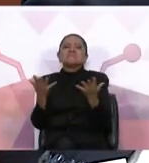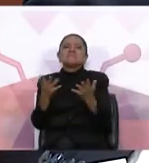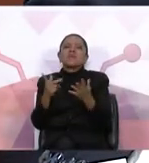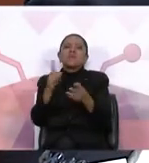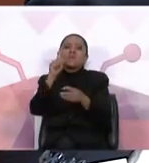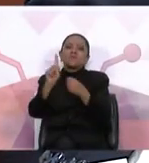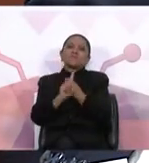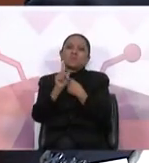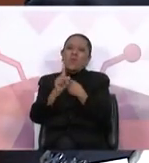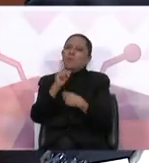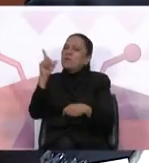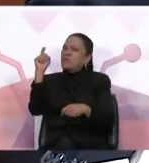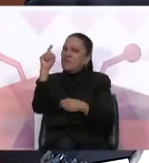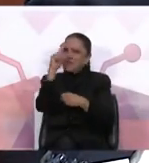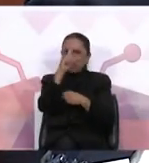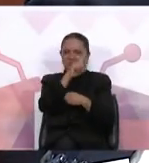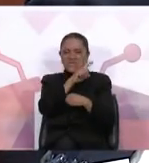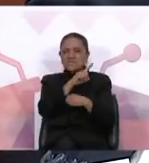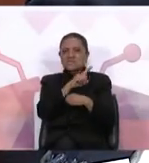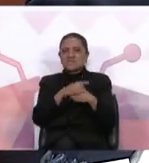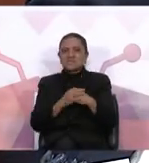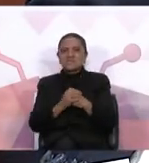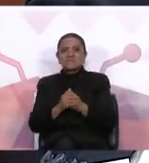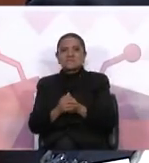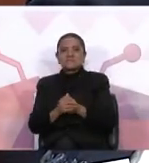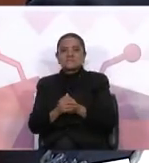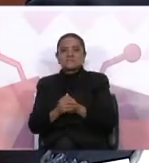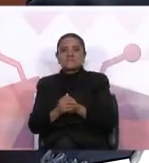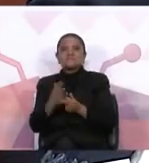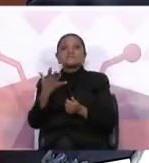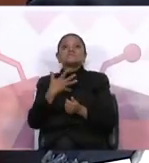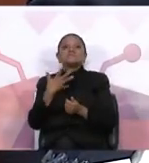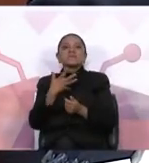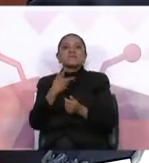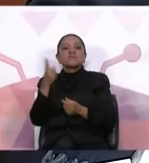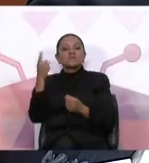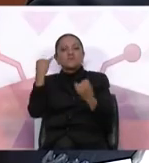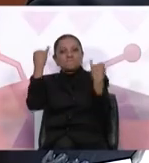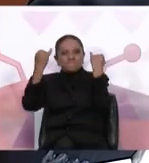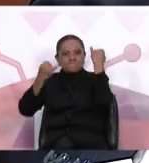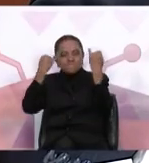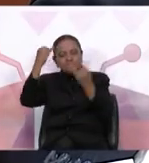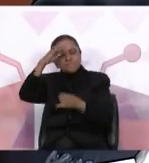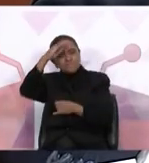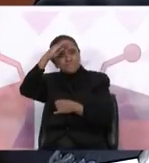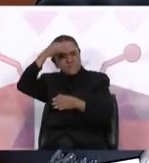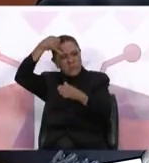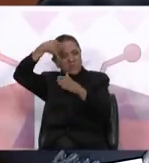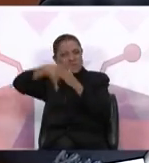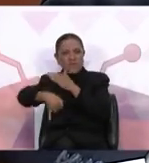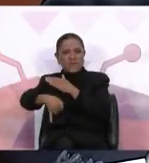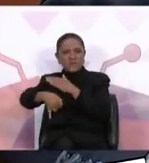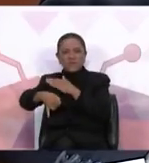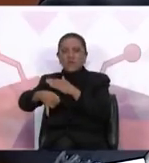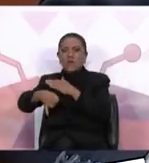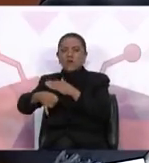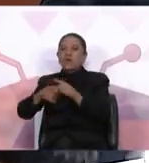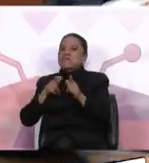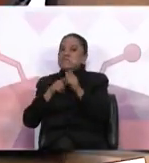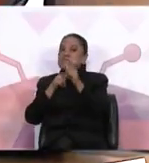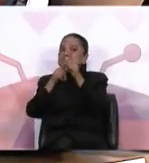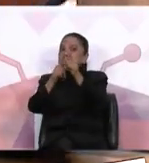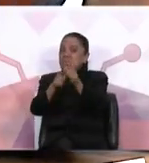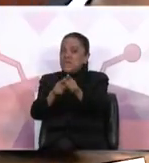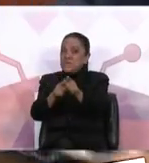difícil tenemos que reflexionar lo muy a fondo seguimos haciendo